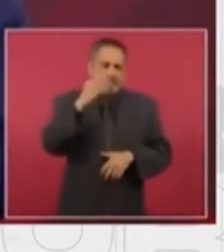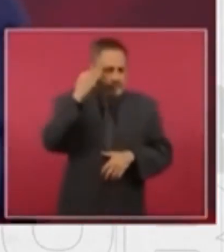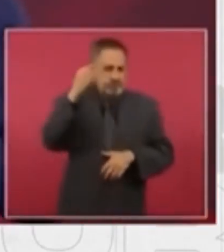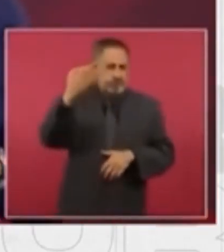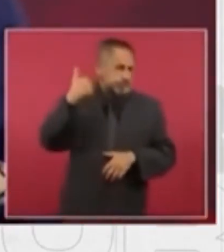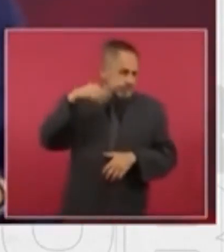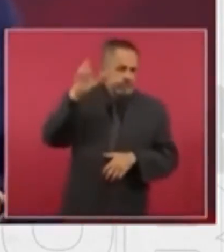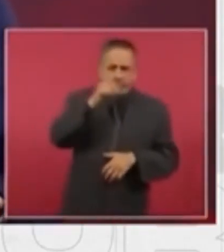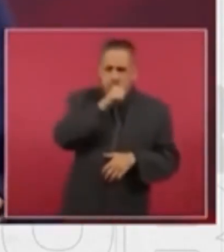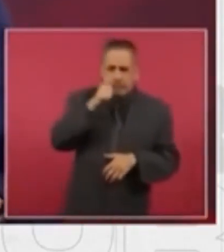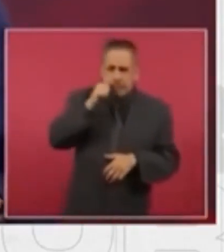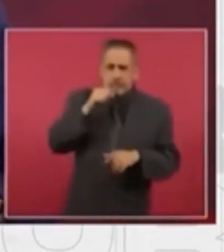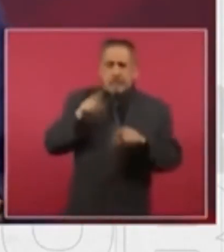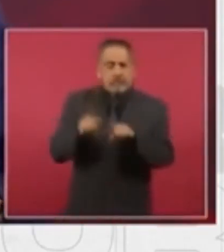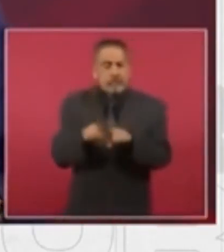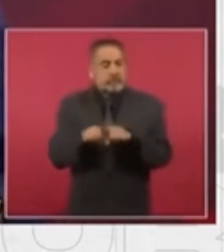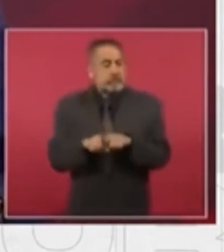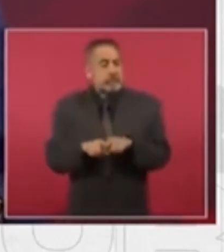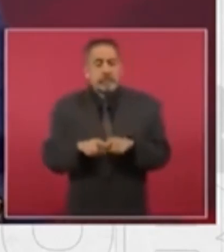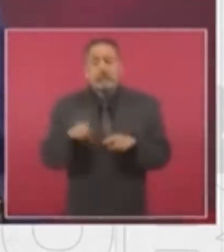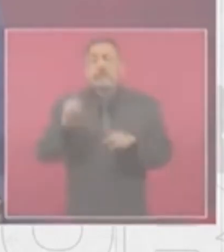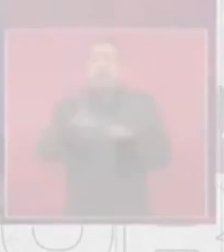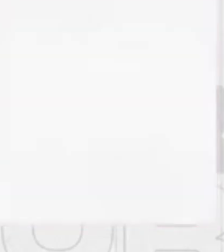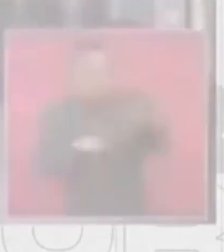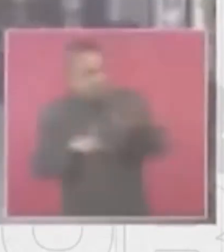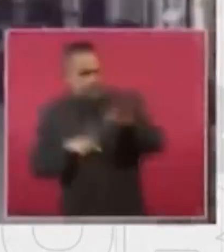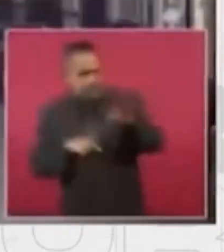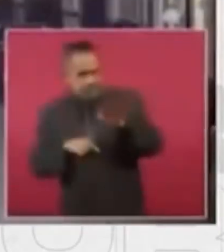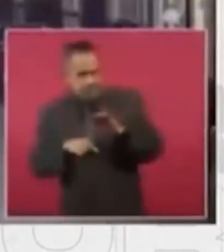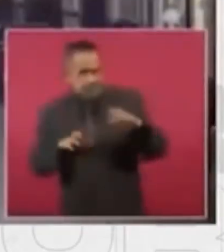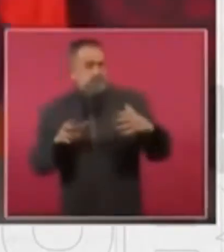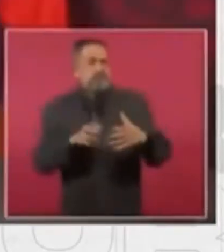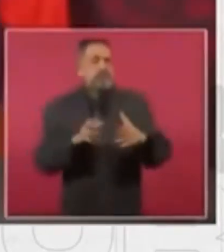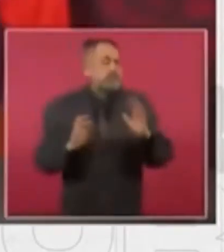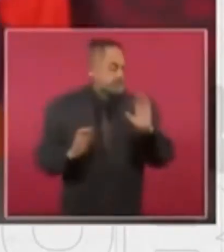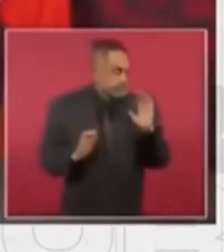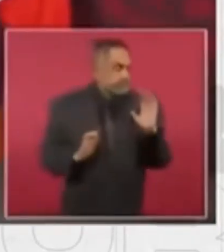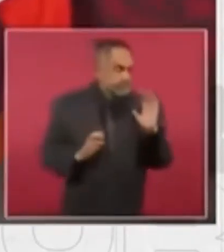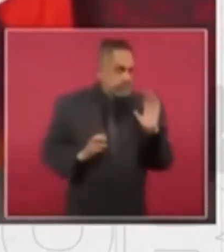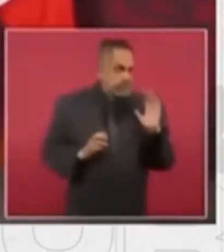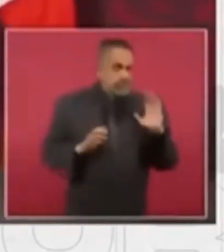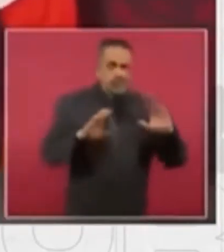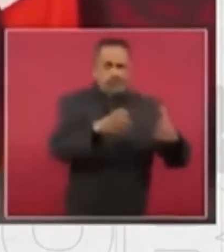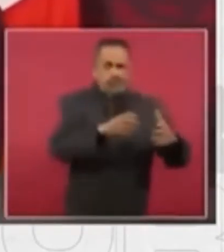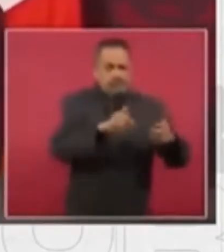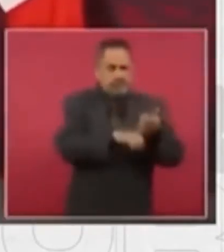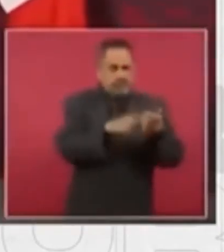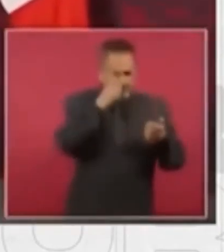que los ministros los elegía el pueblo, solo con